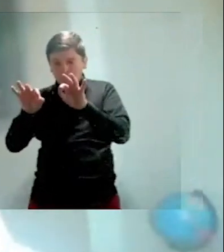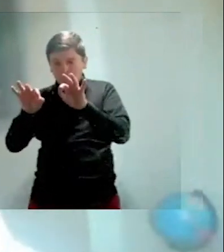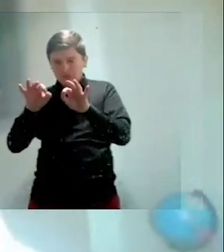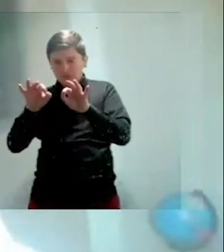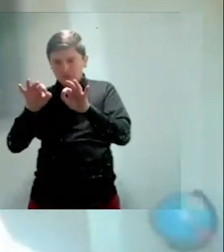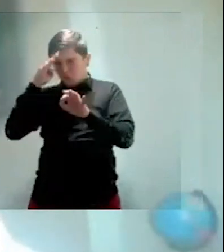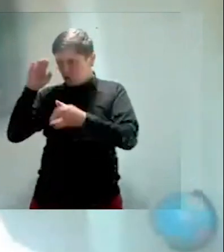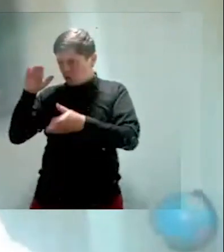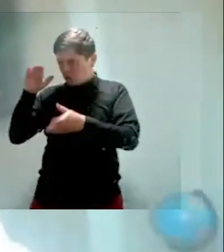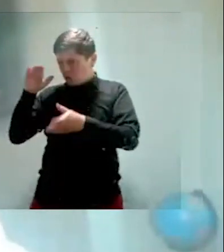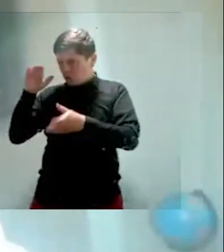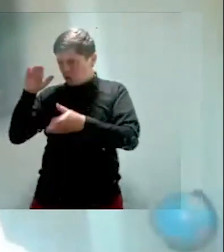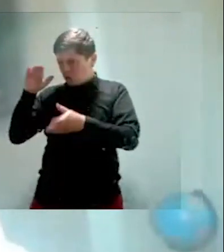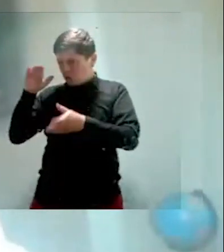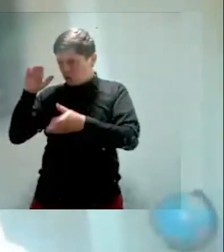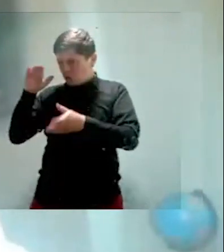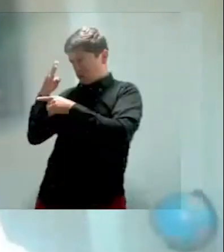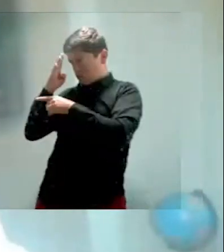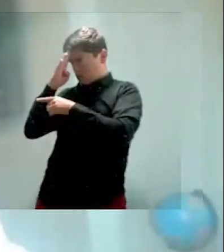Y pues lo que hay es,